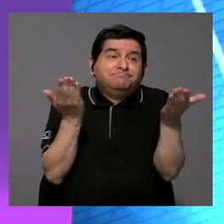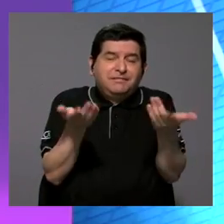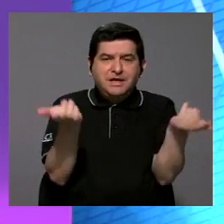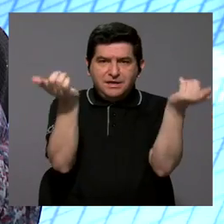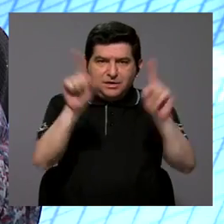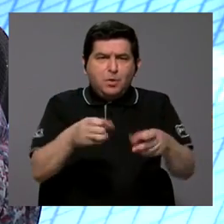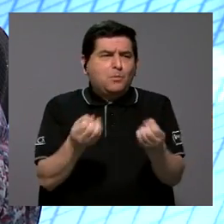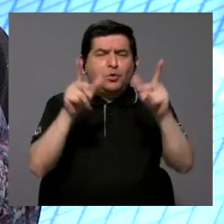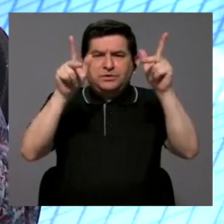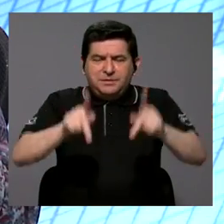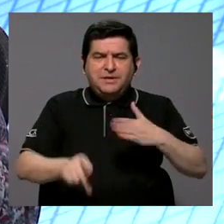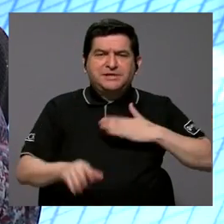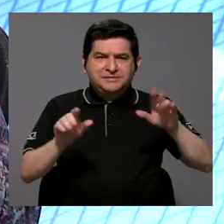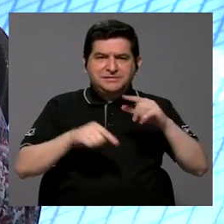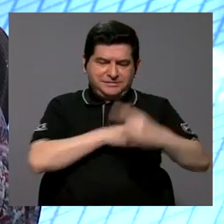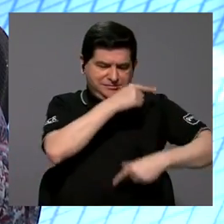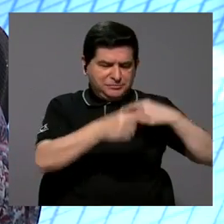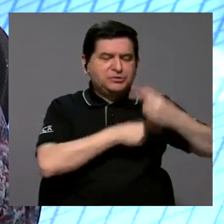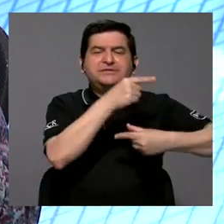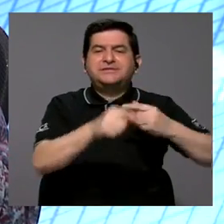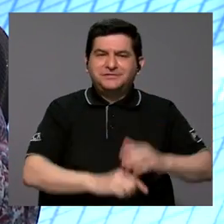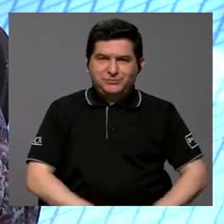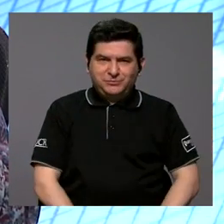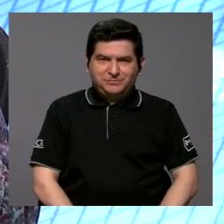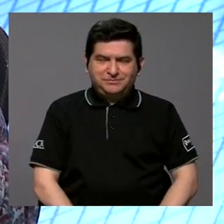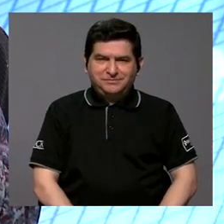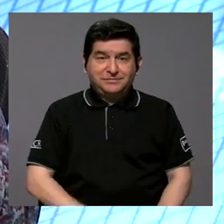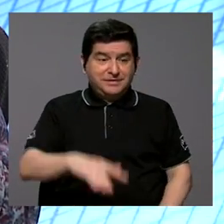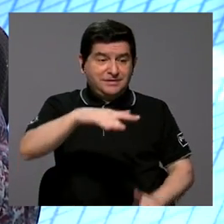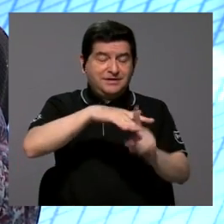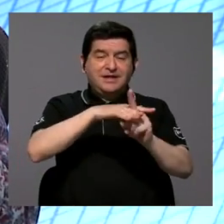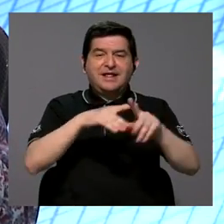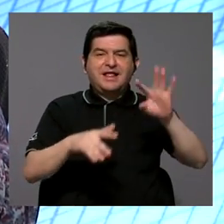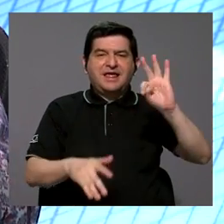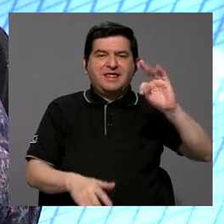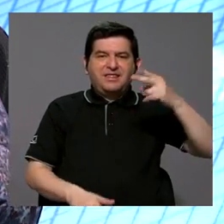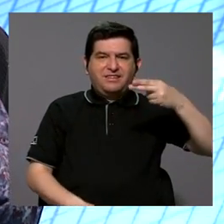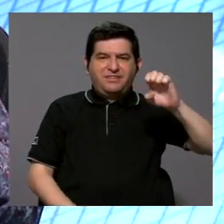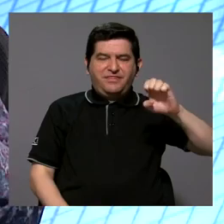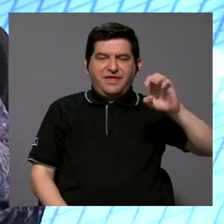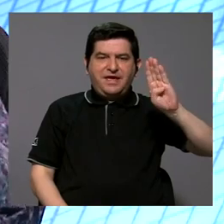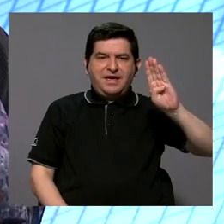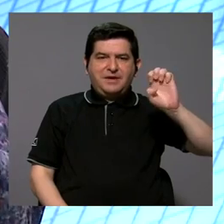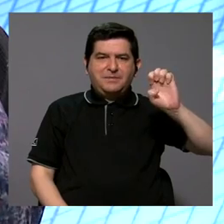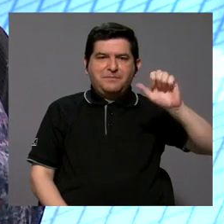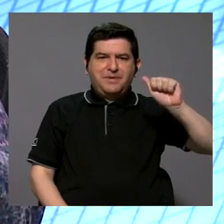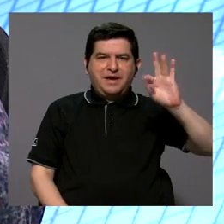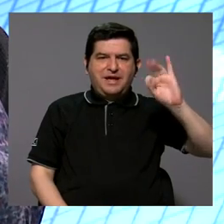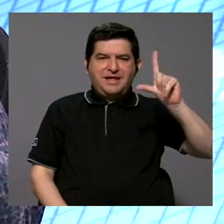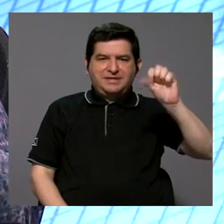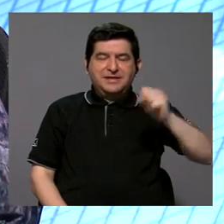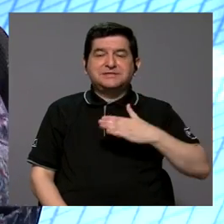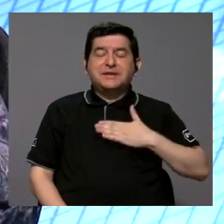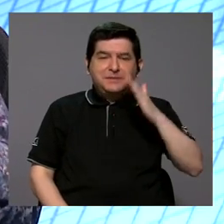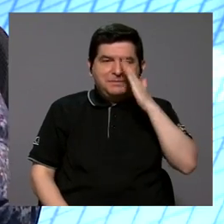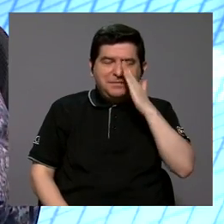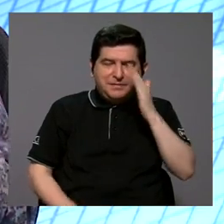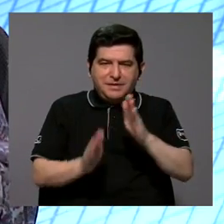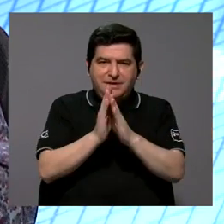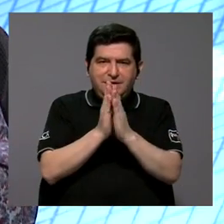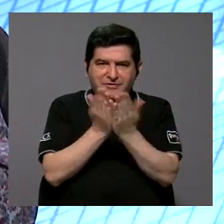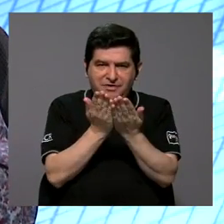pasó a mucha gente de mi generación, llegaron los Beatles, mi mamá compraba la revista Vanidades,